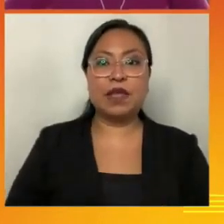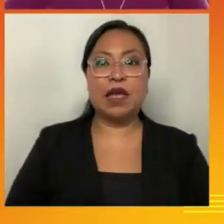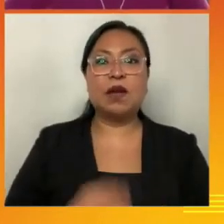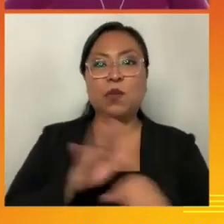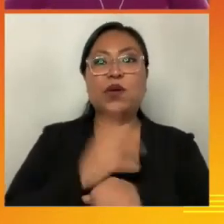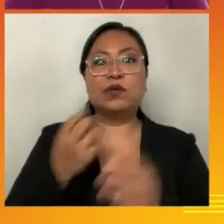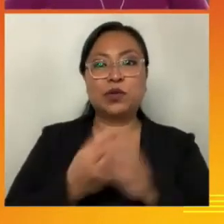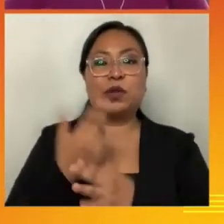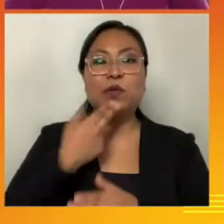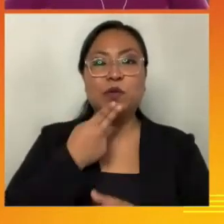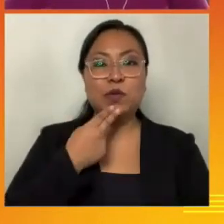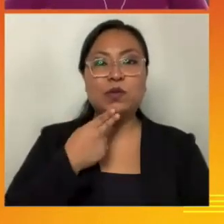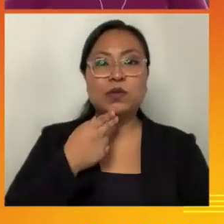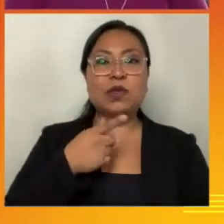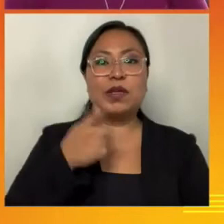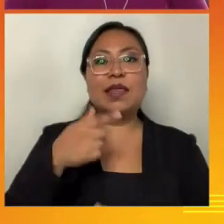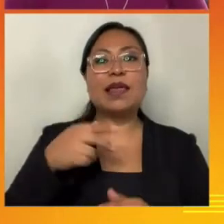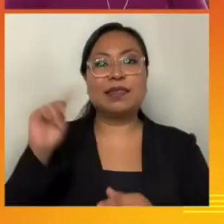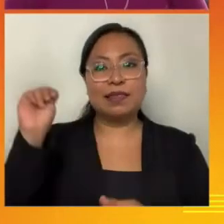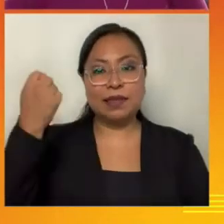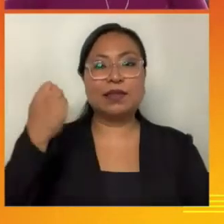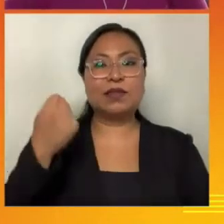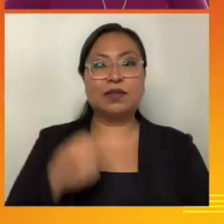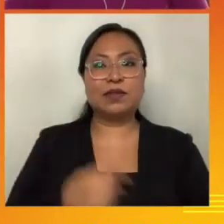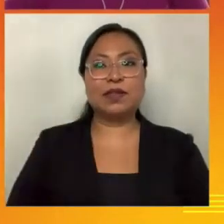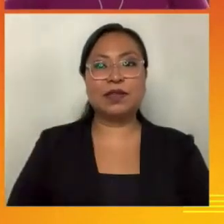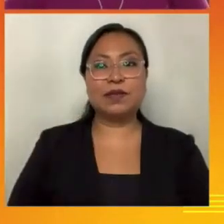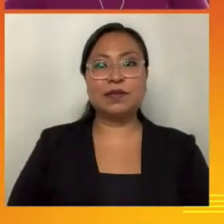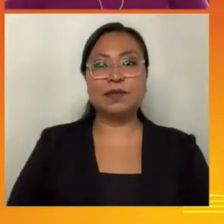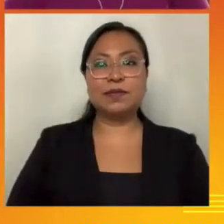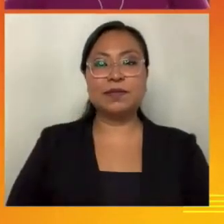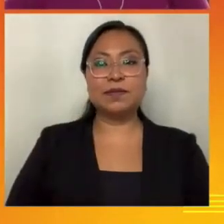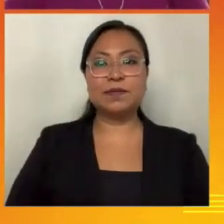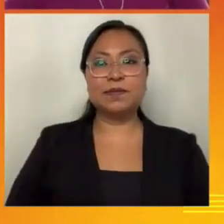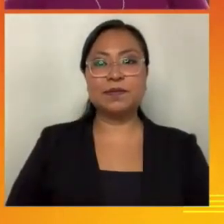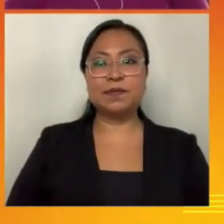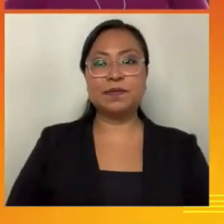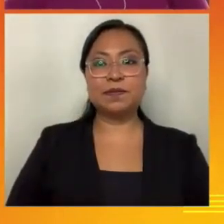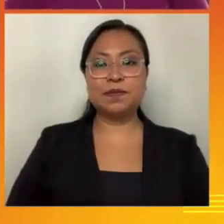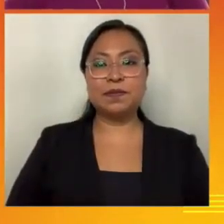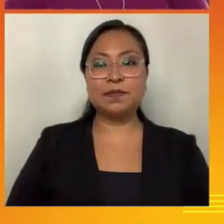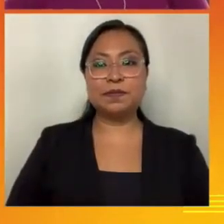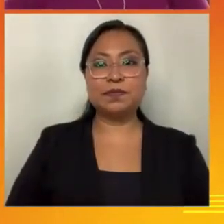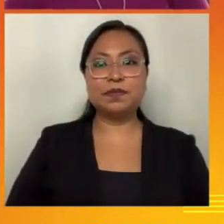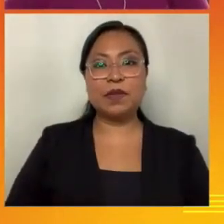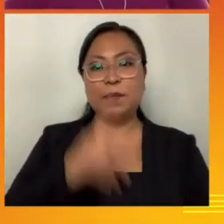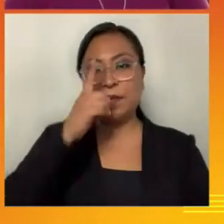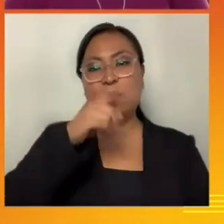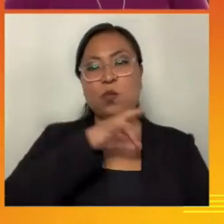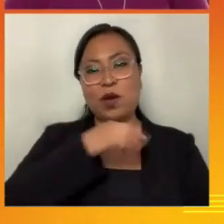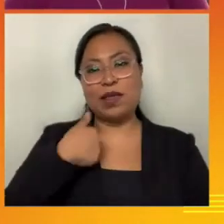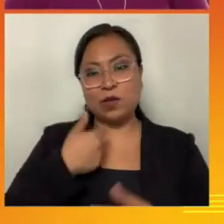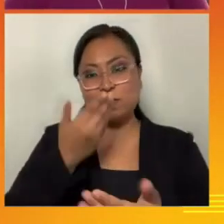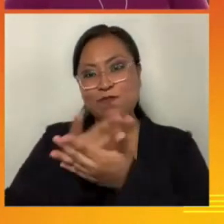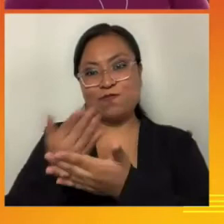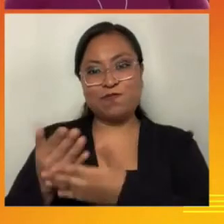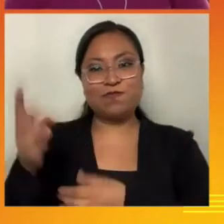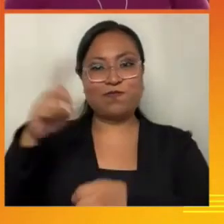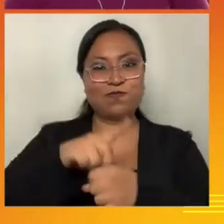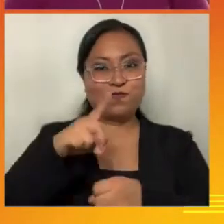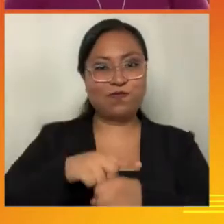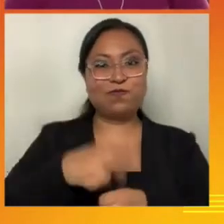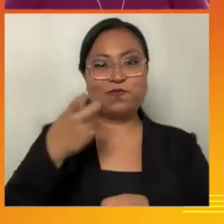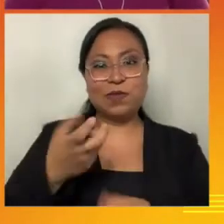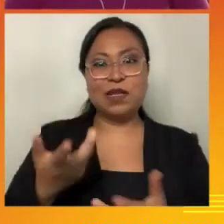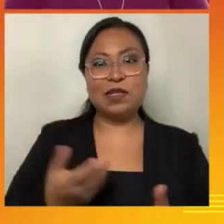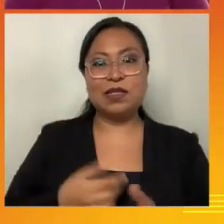herramientas digitales que pues ya están habilitadas para obtener donaciones. Por eso pues nos indica que